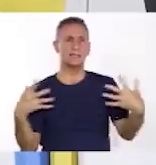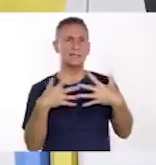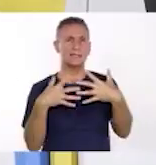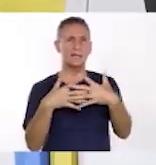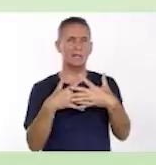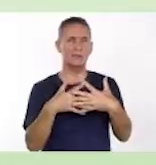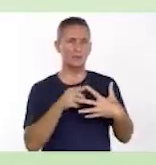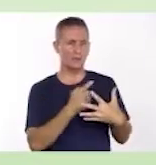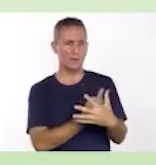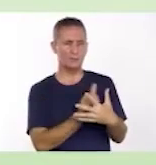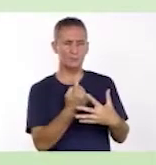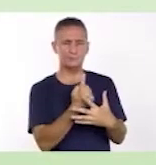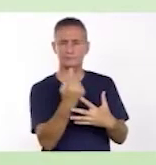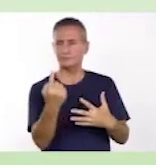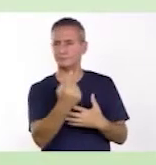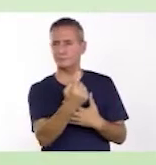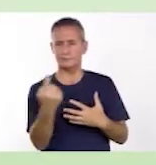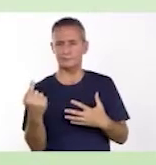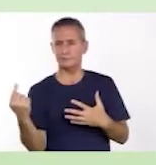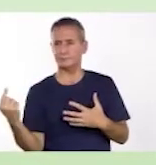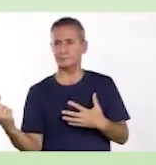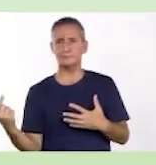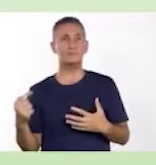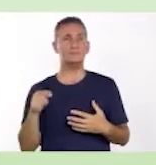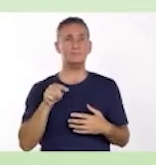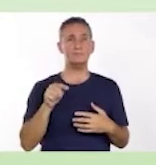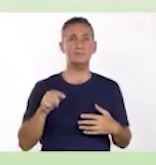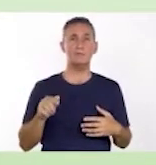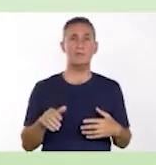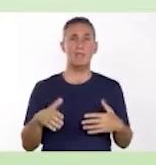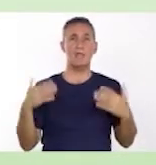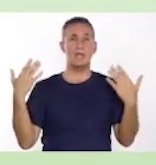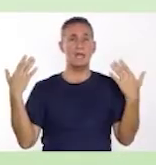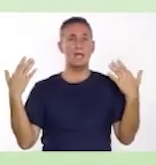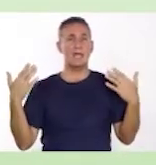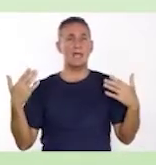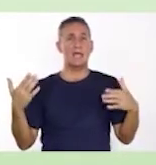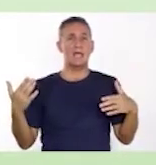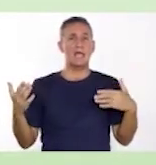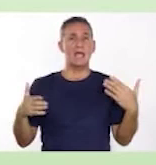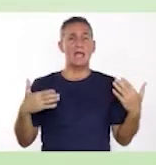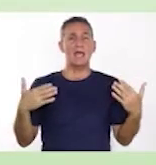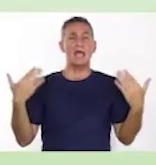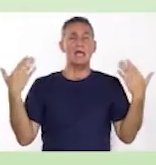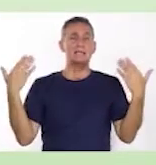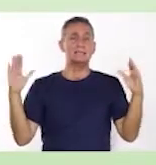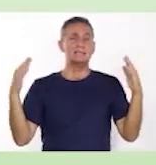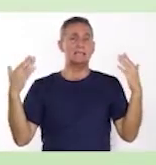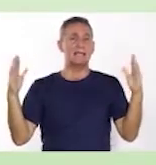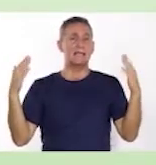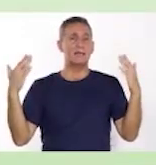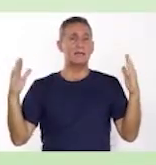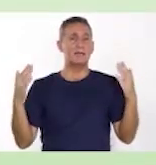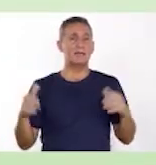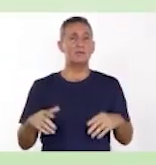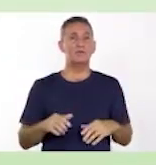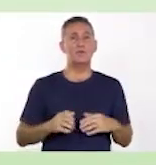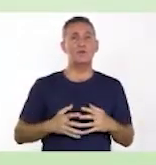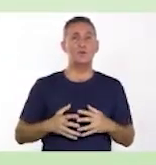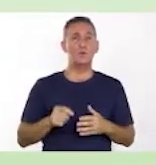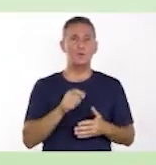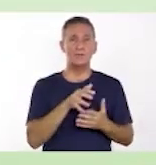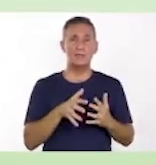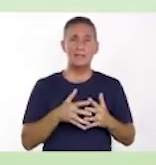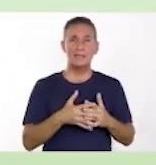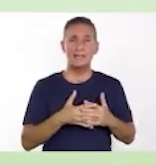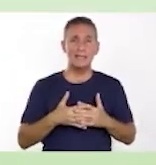sí, cada uno representando la celebración de Whitman de su filosofía de la vida